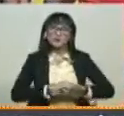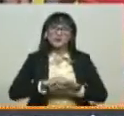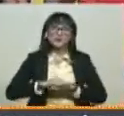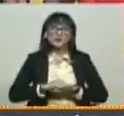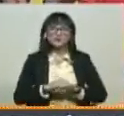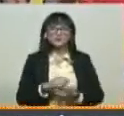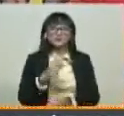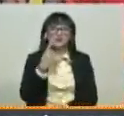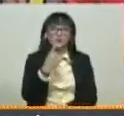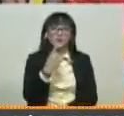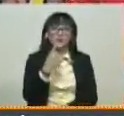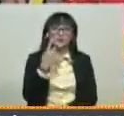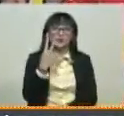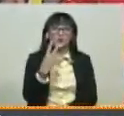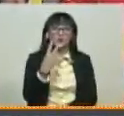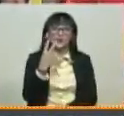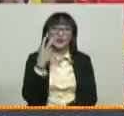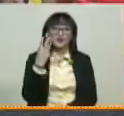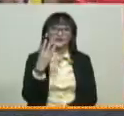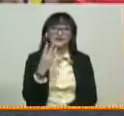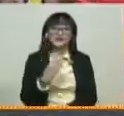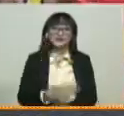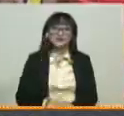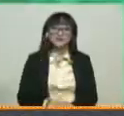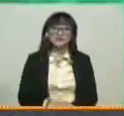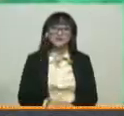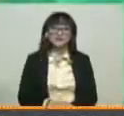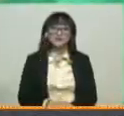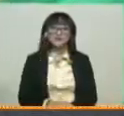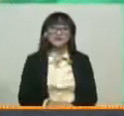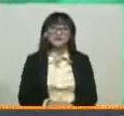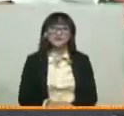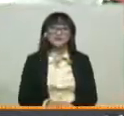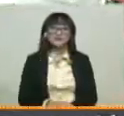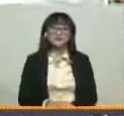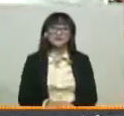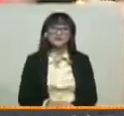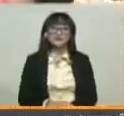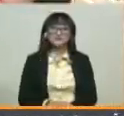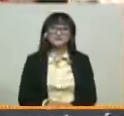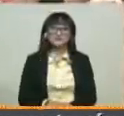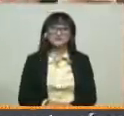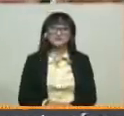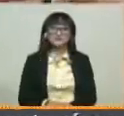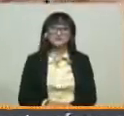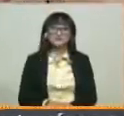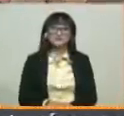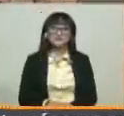la cuenta de tres. Uno, dos, tres. Guerreros de Trujillo.